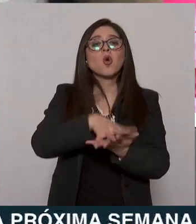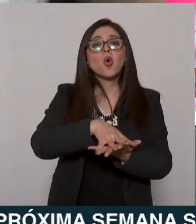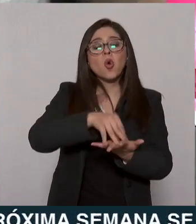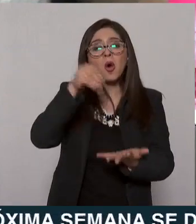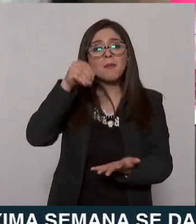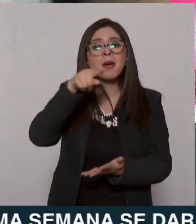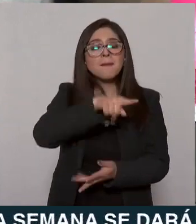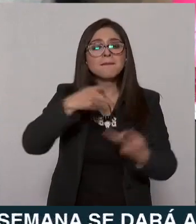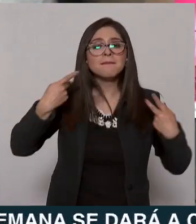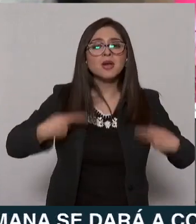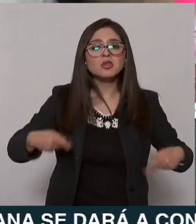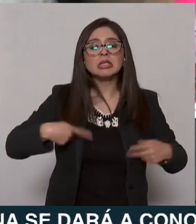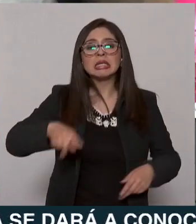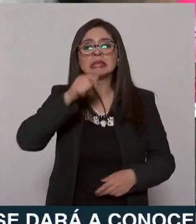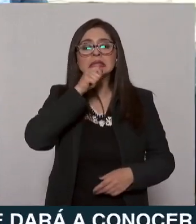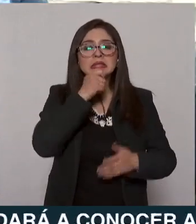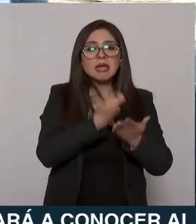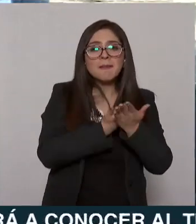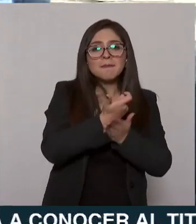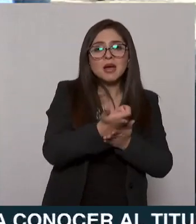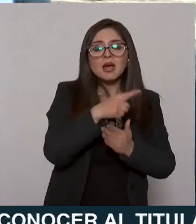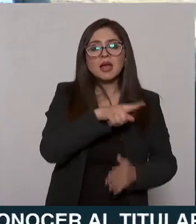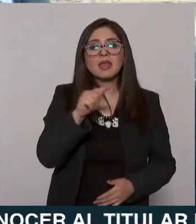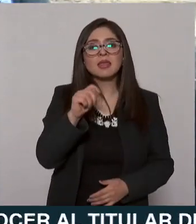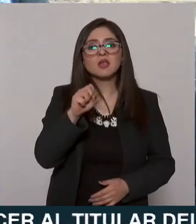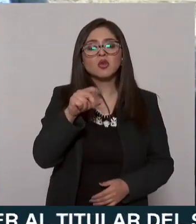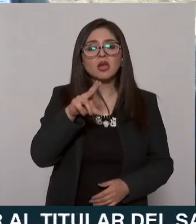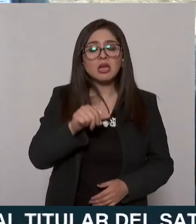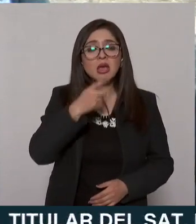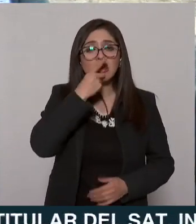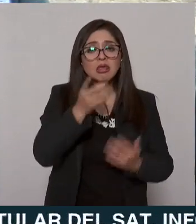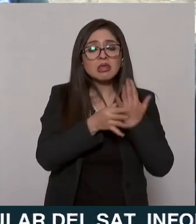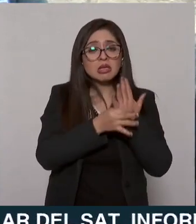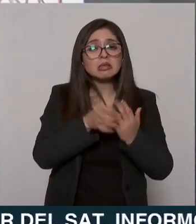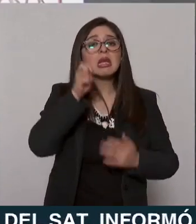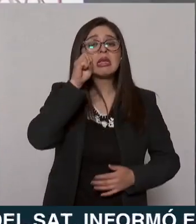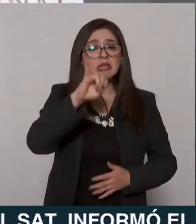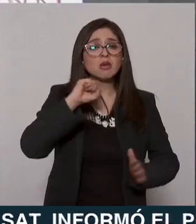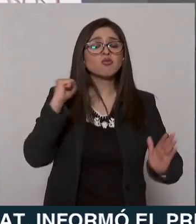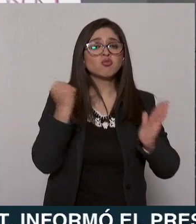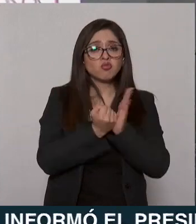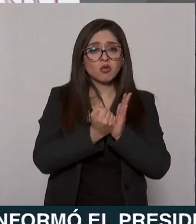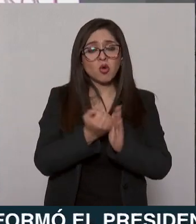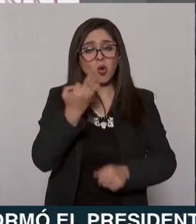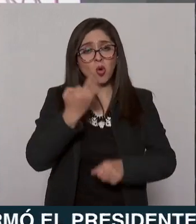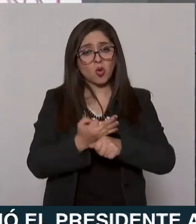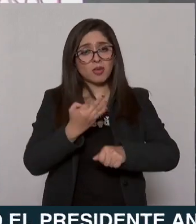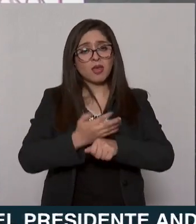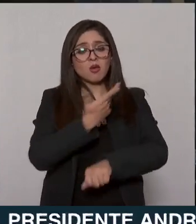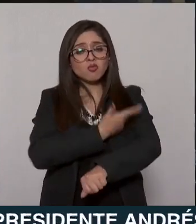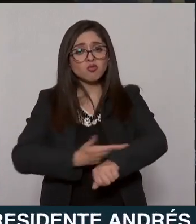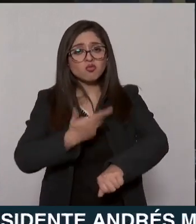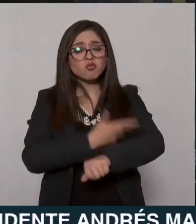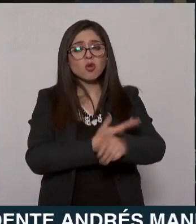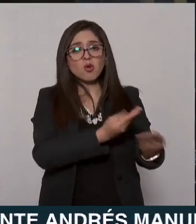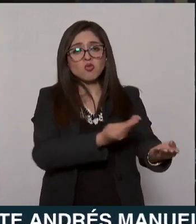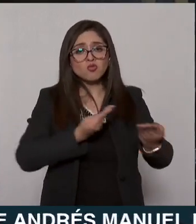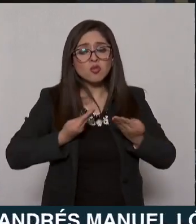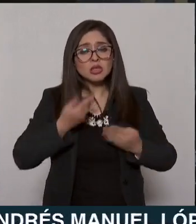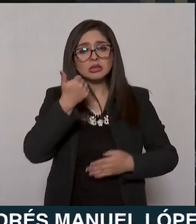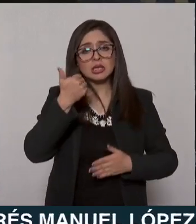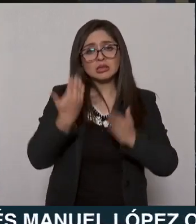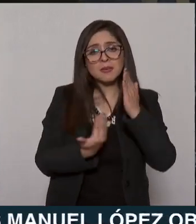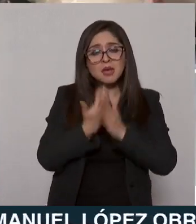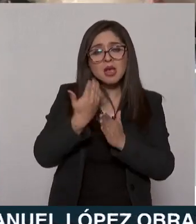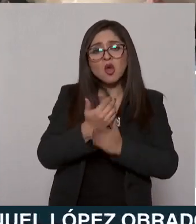que se envían a la tesorería de que el trámite estaba hecho y aprobado. Estamos esperando que a las 6 de la mañana ya la